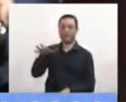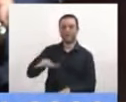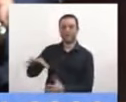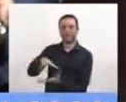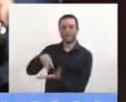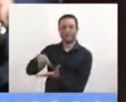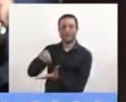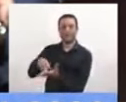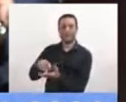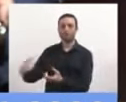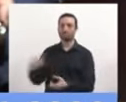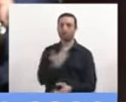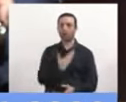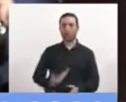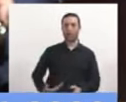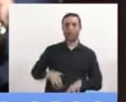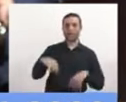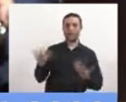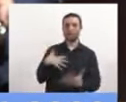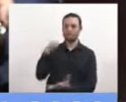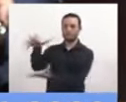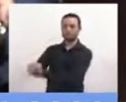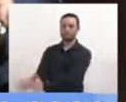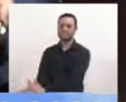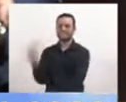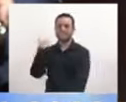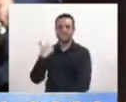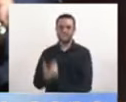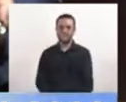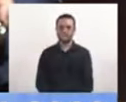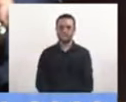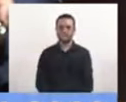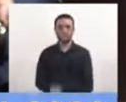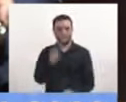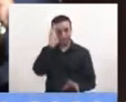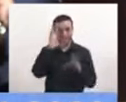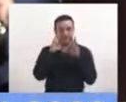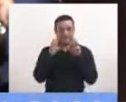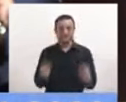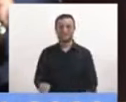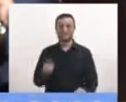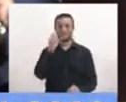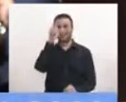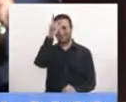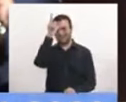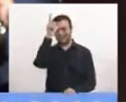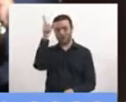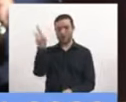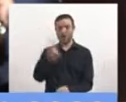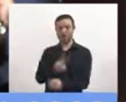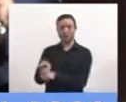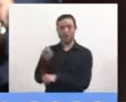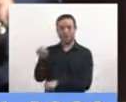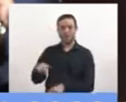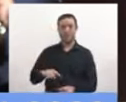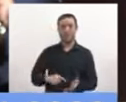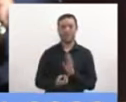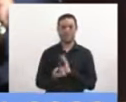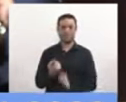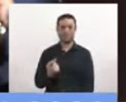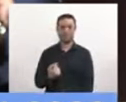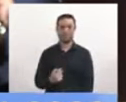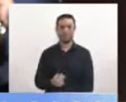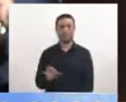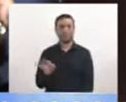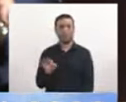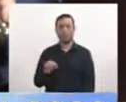de Seguridad hizo todo un show con la purga el otro día. ¿Mejoró algo la seguridad para los bonaerenses? No parece, por